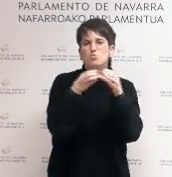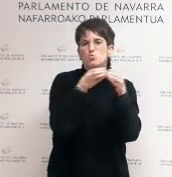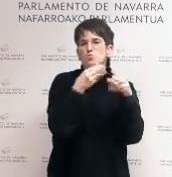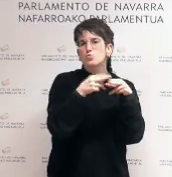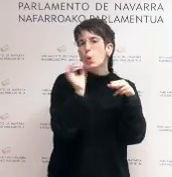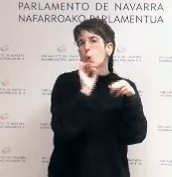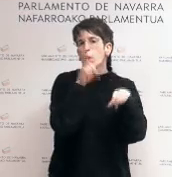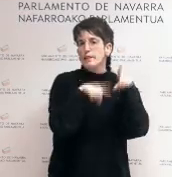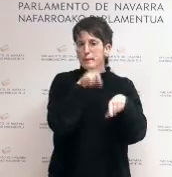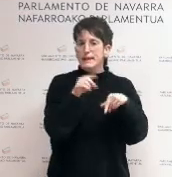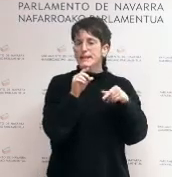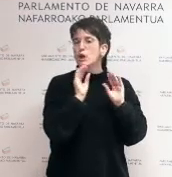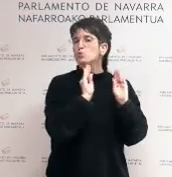urgencias.